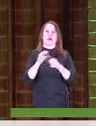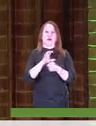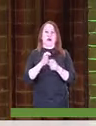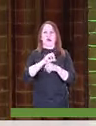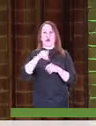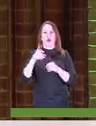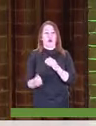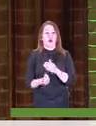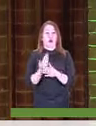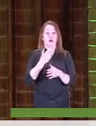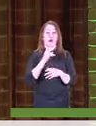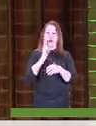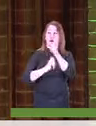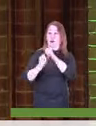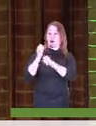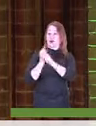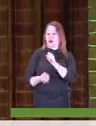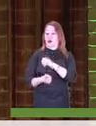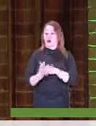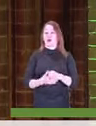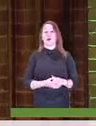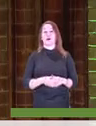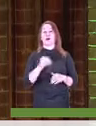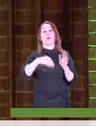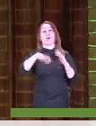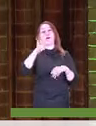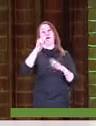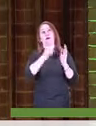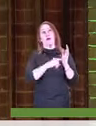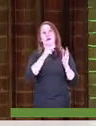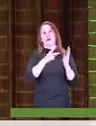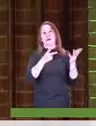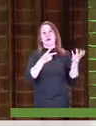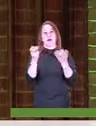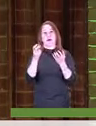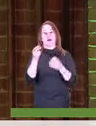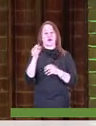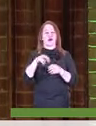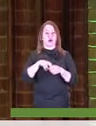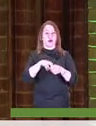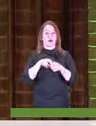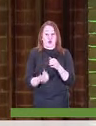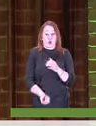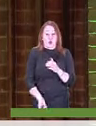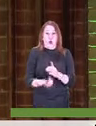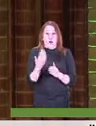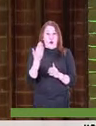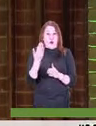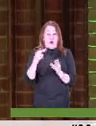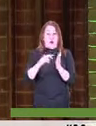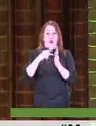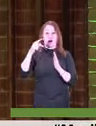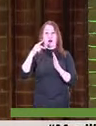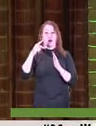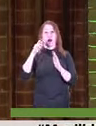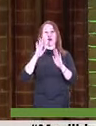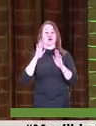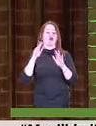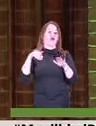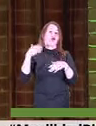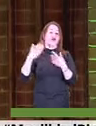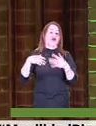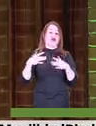Recordemos que durante el año pasado ingresaron más de 1.700 buses a la ciudad nuevos de tecnologías